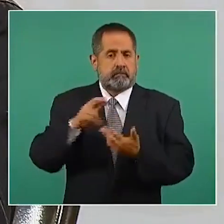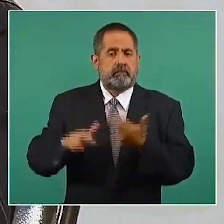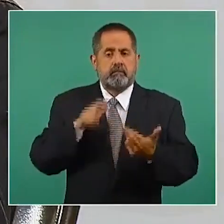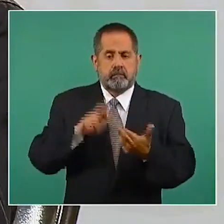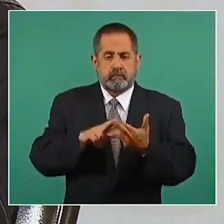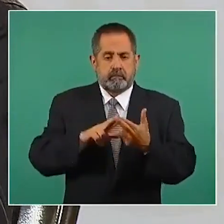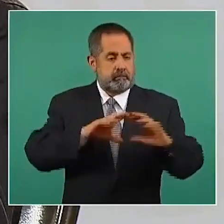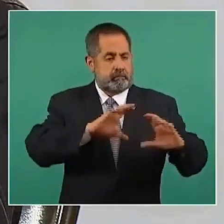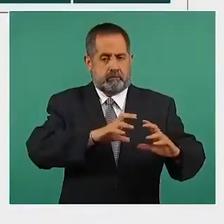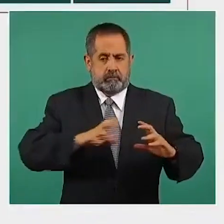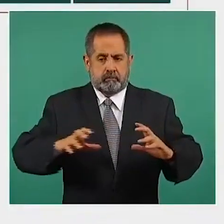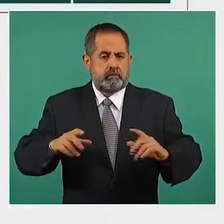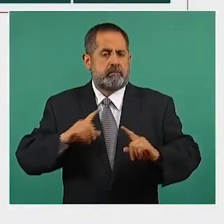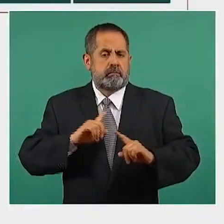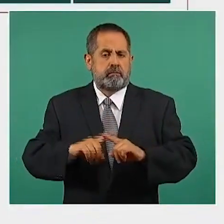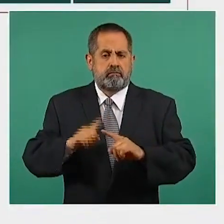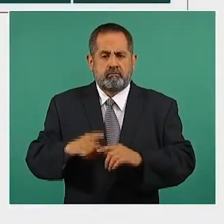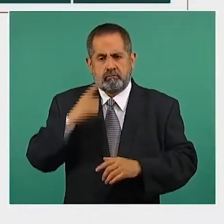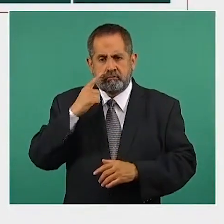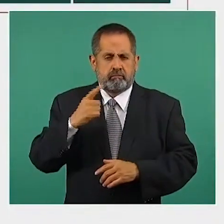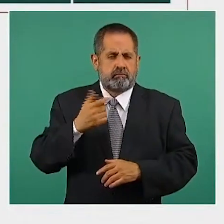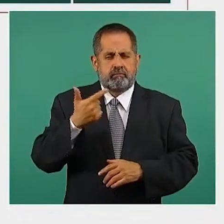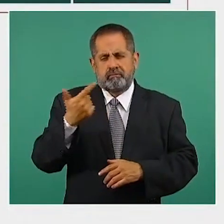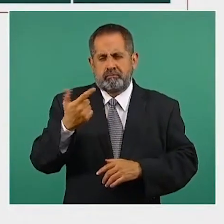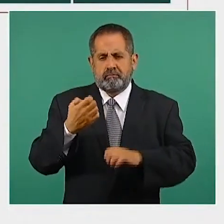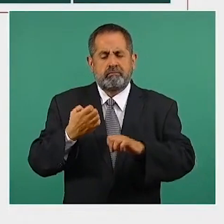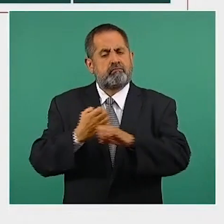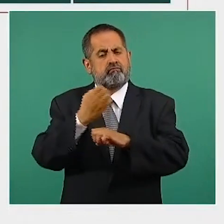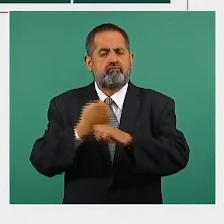regionales situados en 7